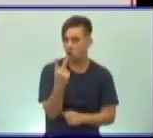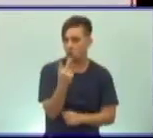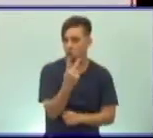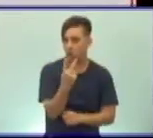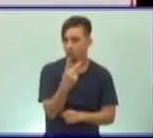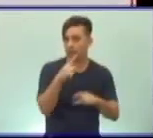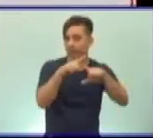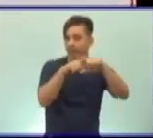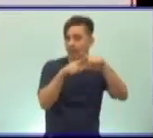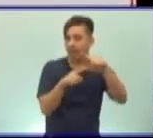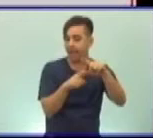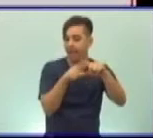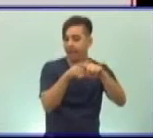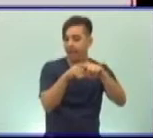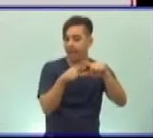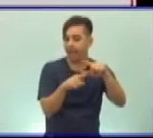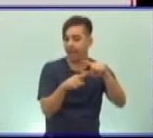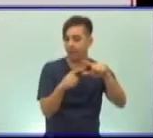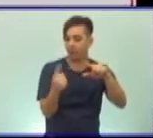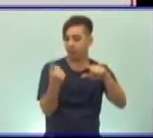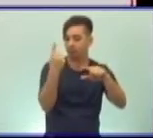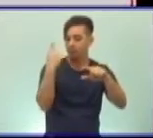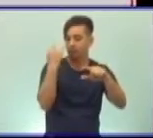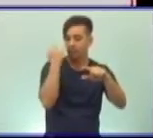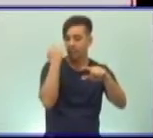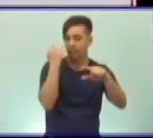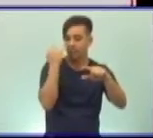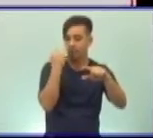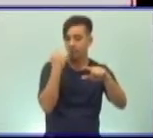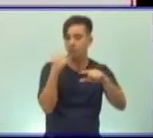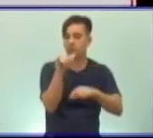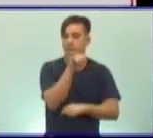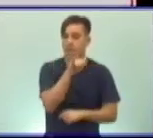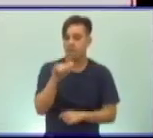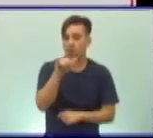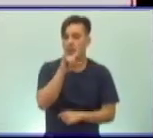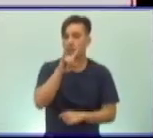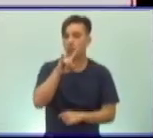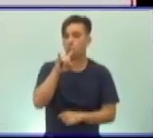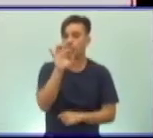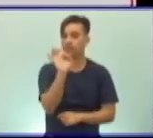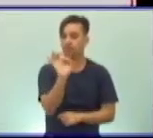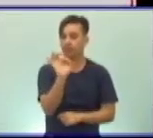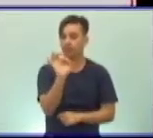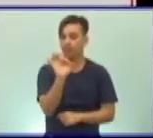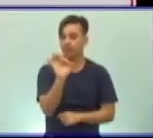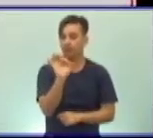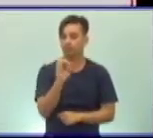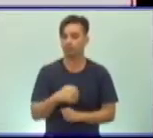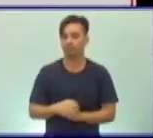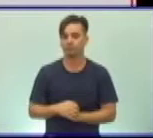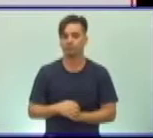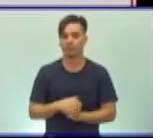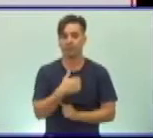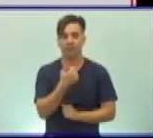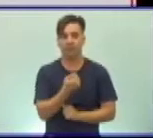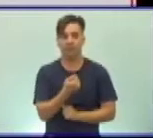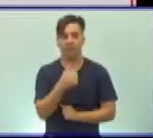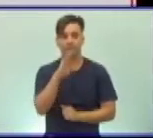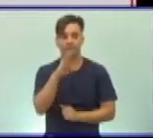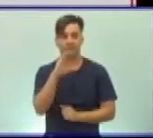los ángulos, los primeros que identificamos, que eran iguales a 90 grados, el ADC y el